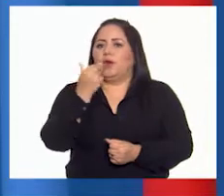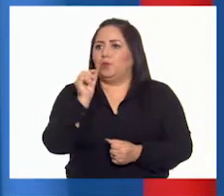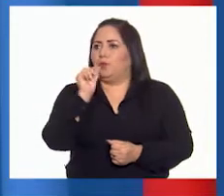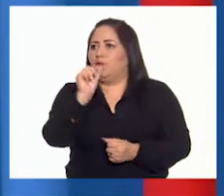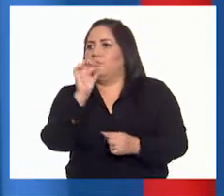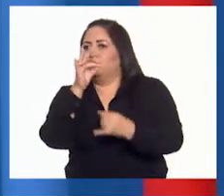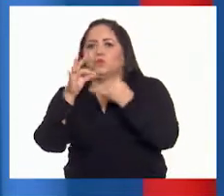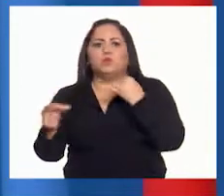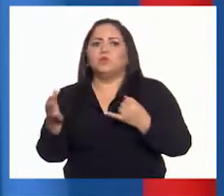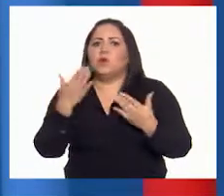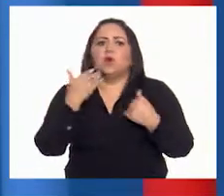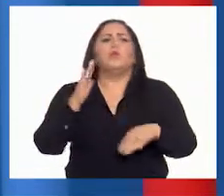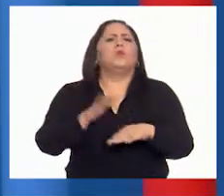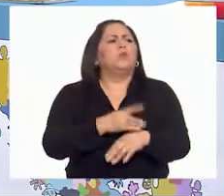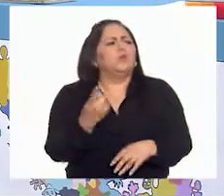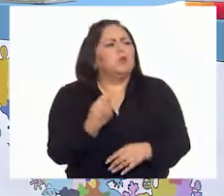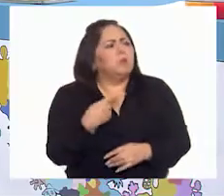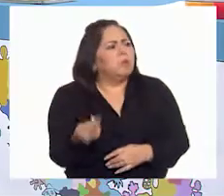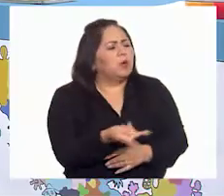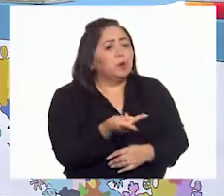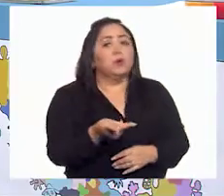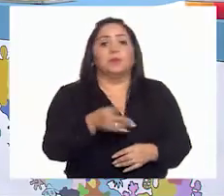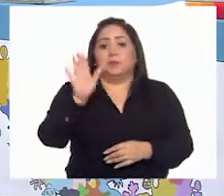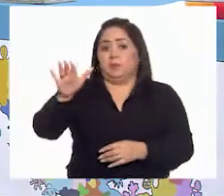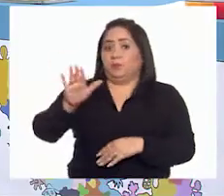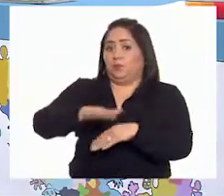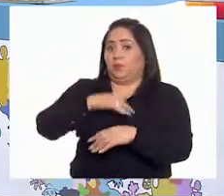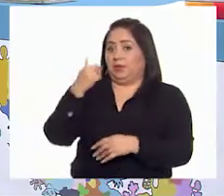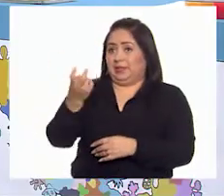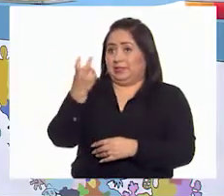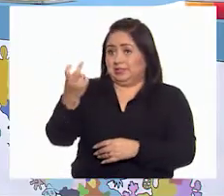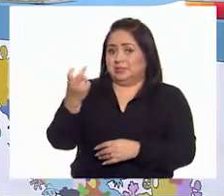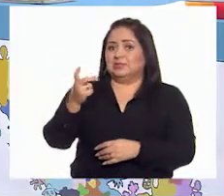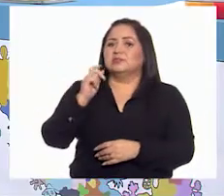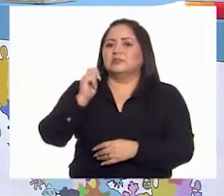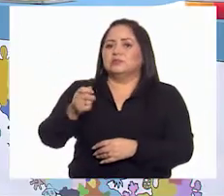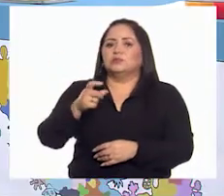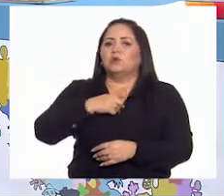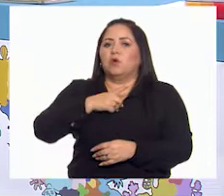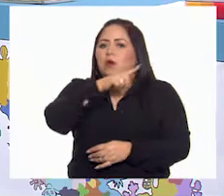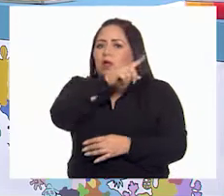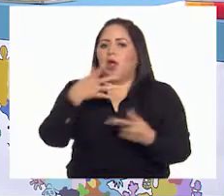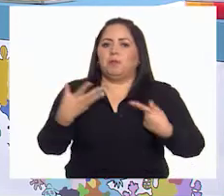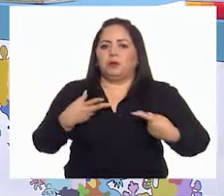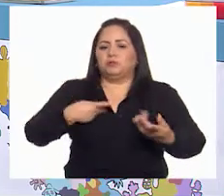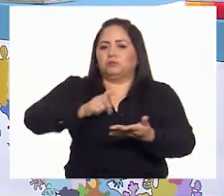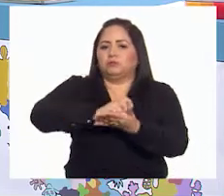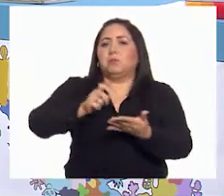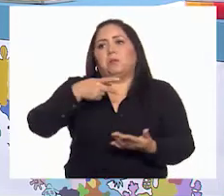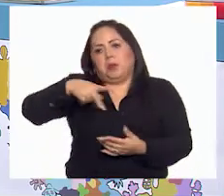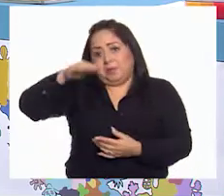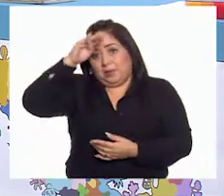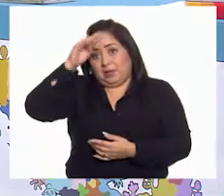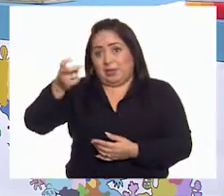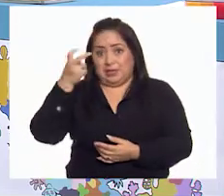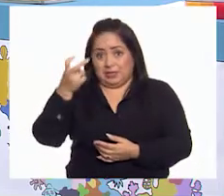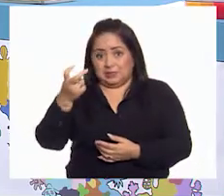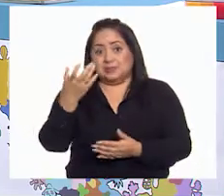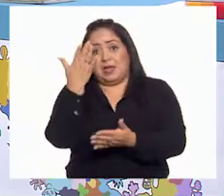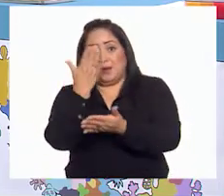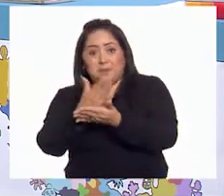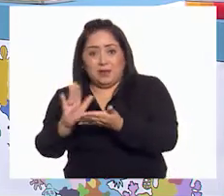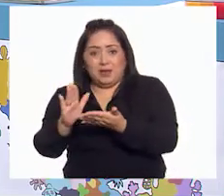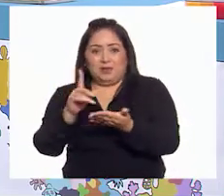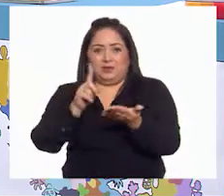finales sino comas. ¿Por qué, Gaby? María, esa es una licencia que se da el autor, pero imagino que con ello, además